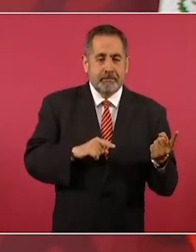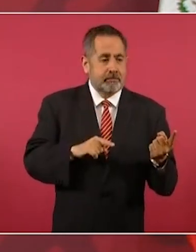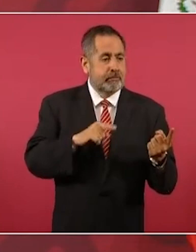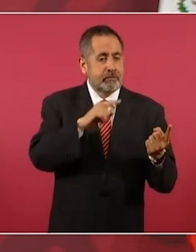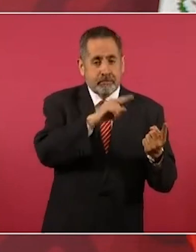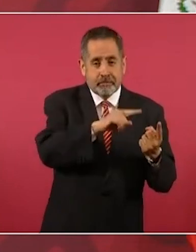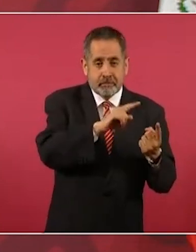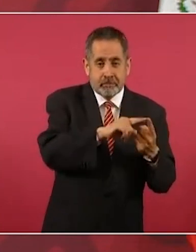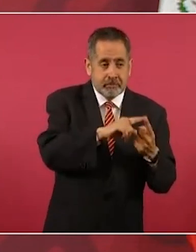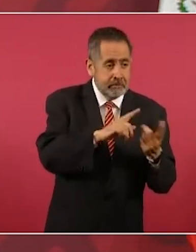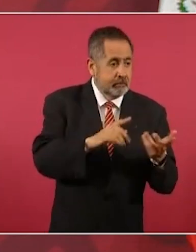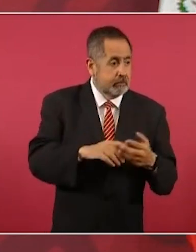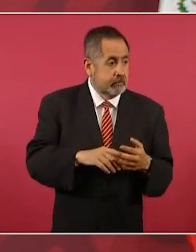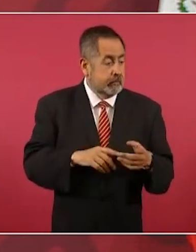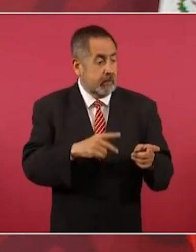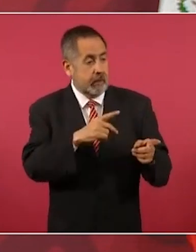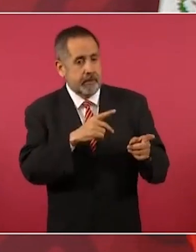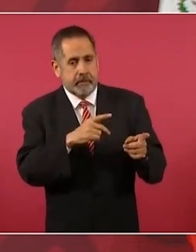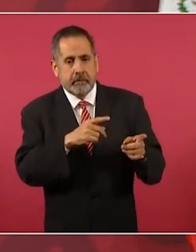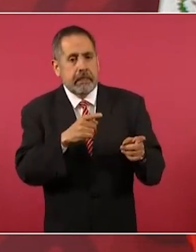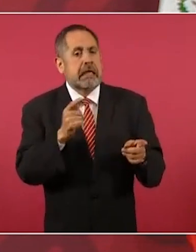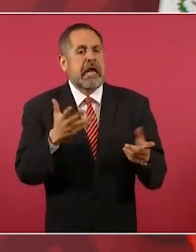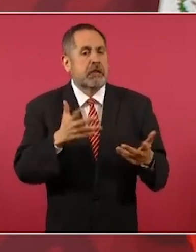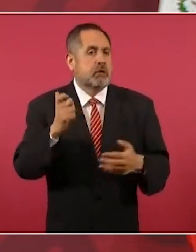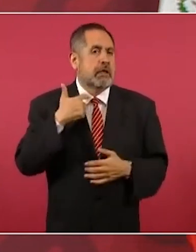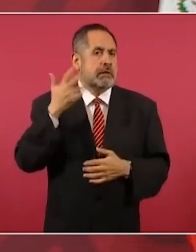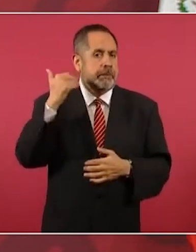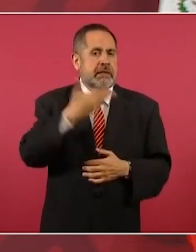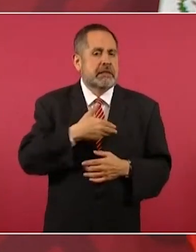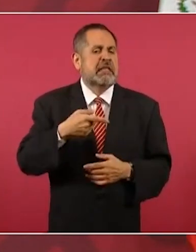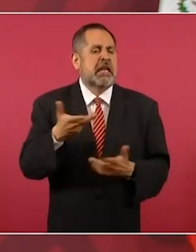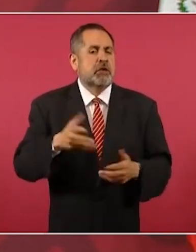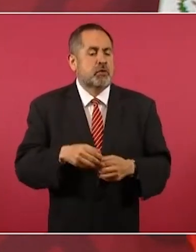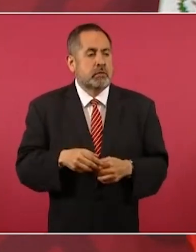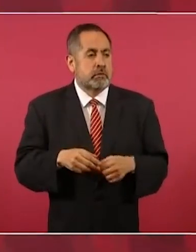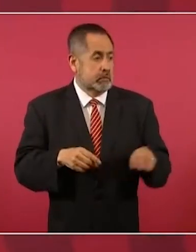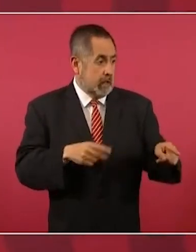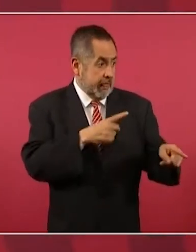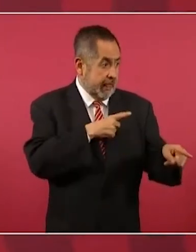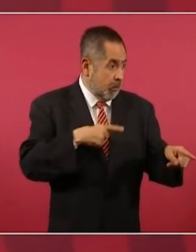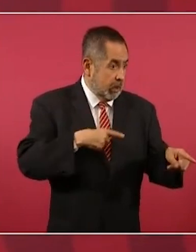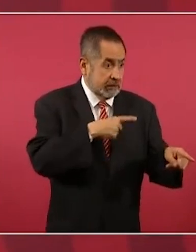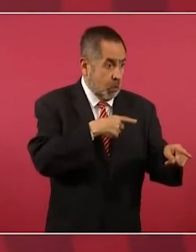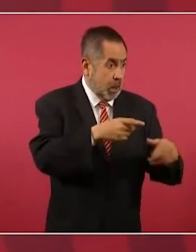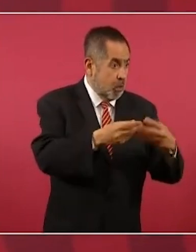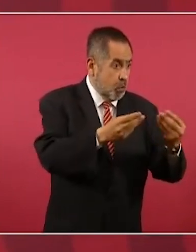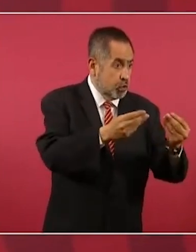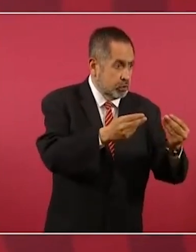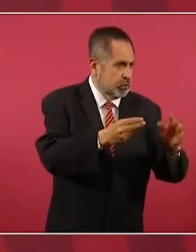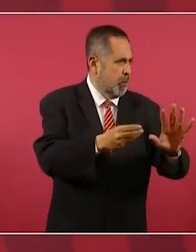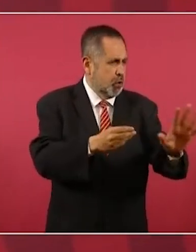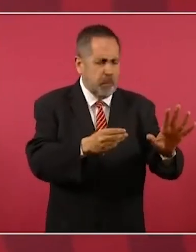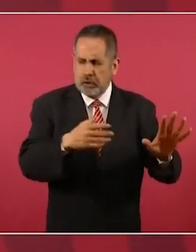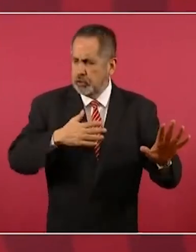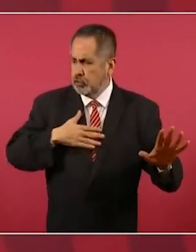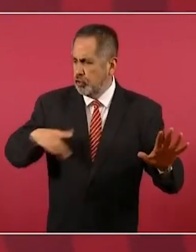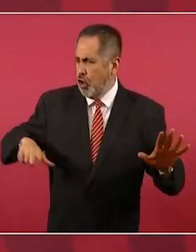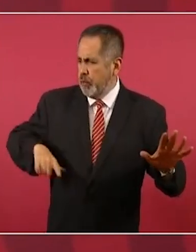convirtió las deudas privadas de unos cuantos en deuda pública